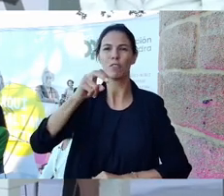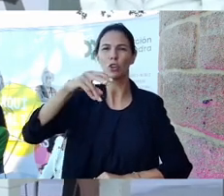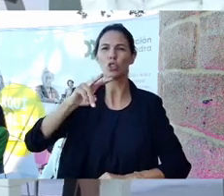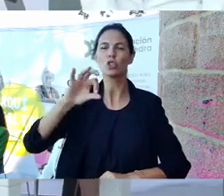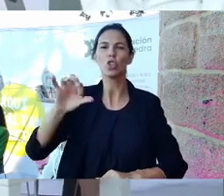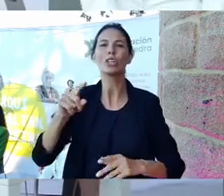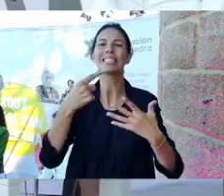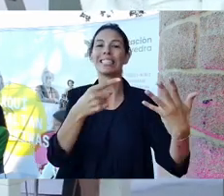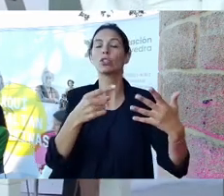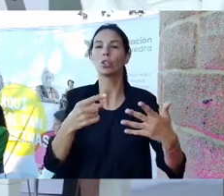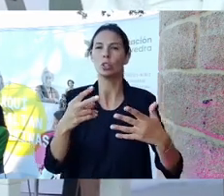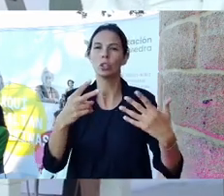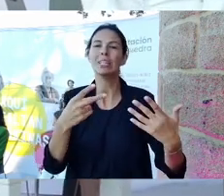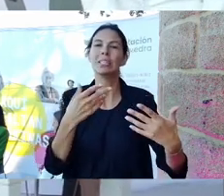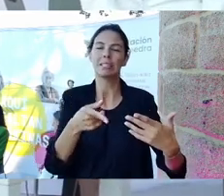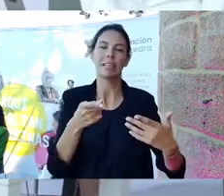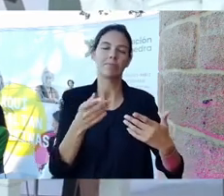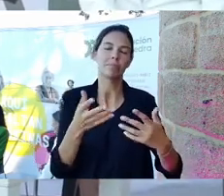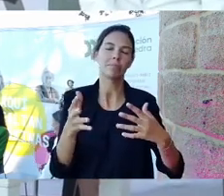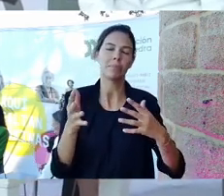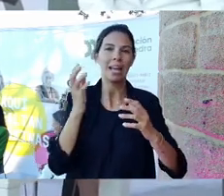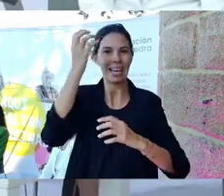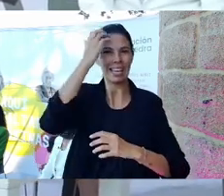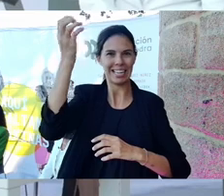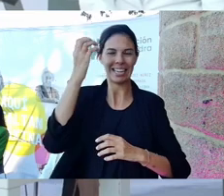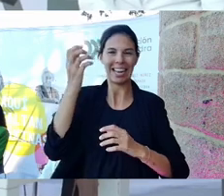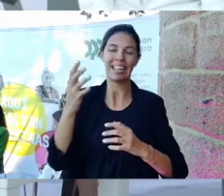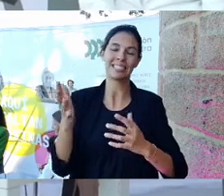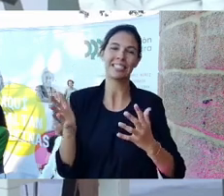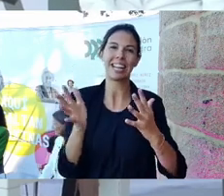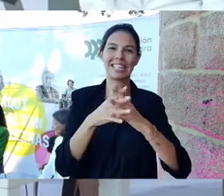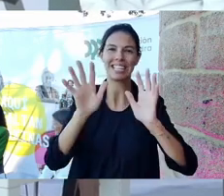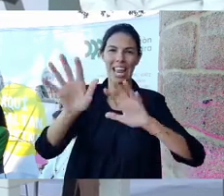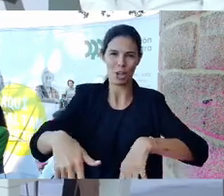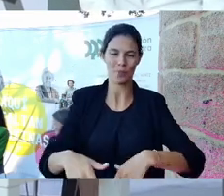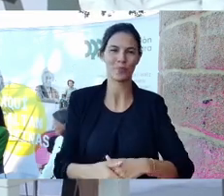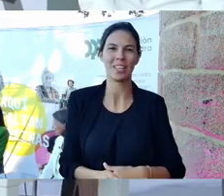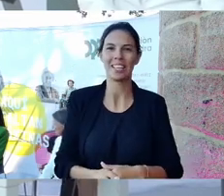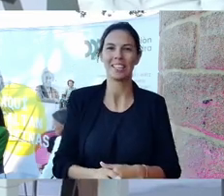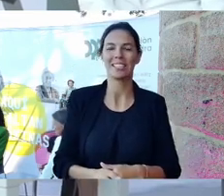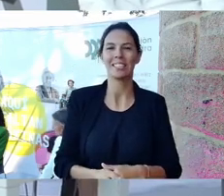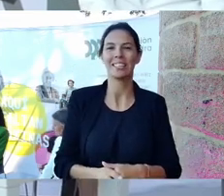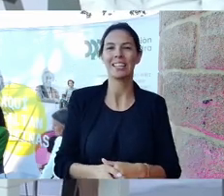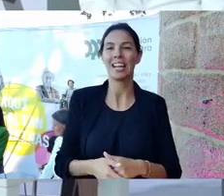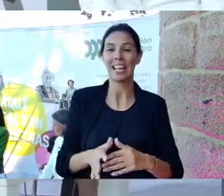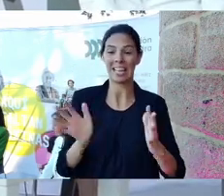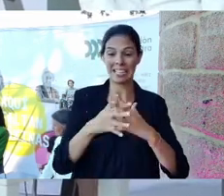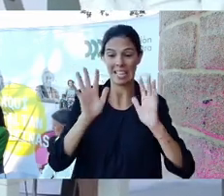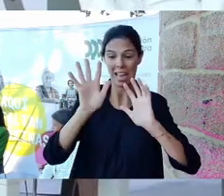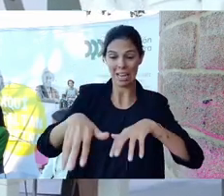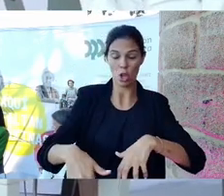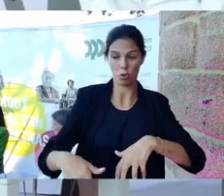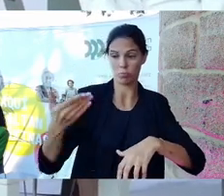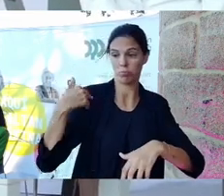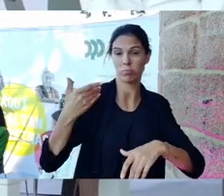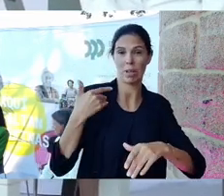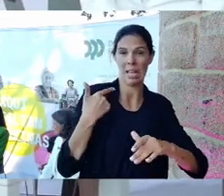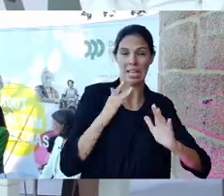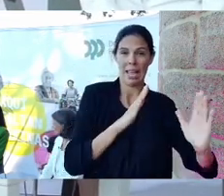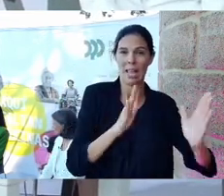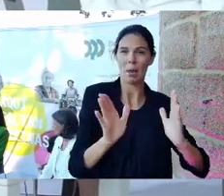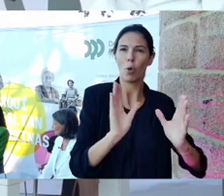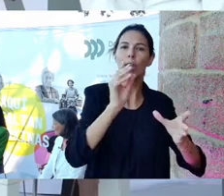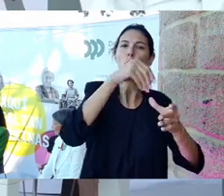VII, era rei de sexto, rei de Castela e León, está ben escrito e maldito, perdón. Un reino Castela e León que en ese